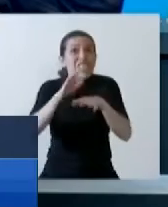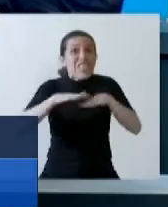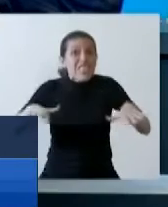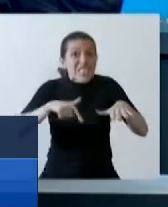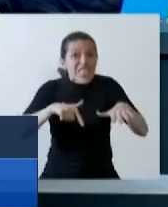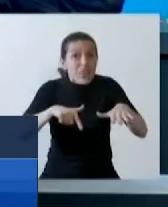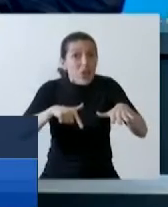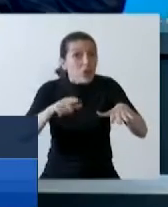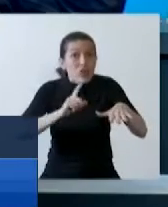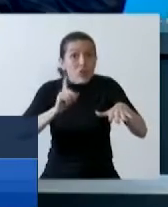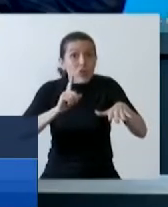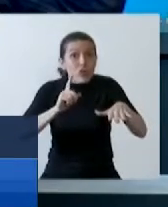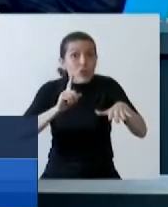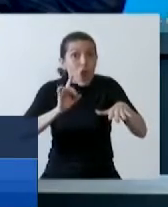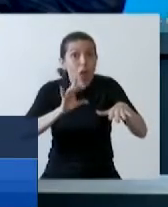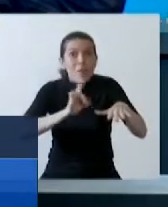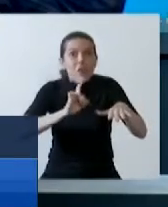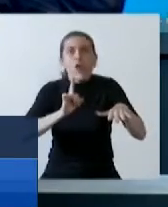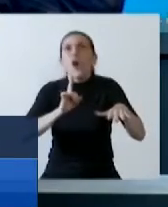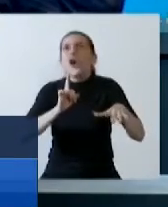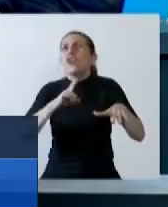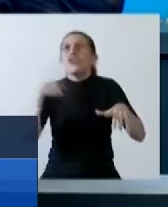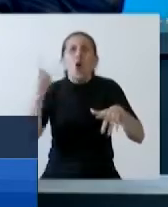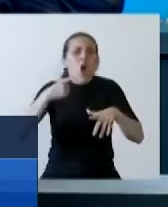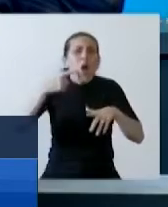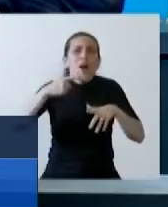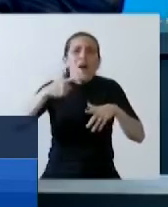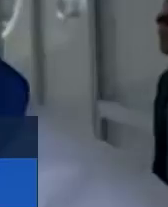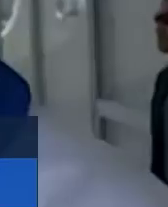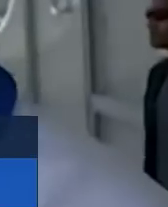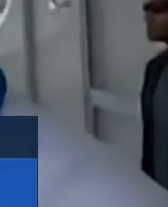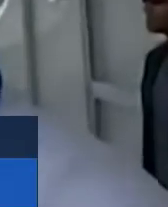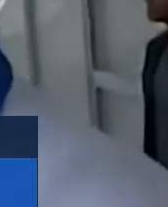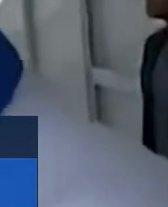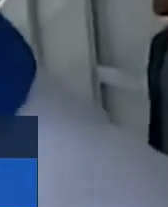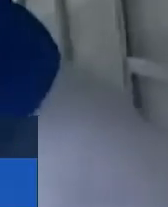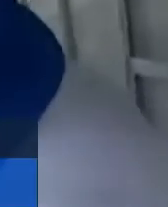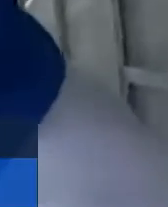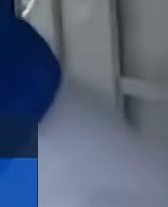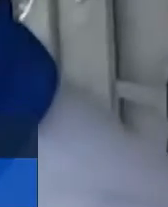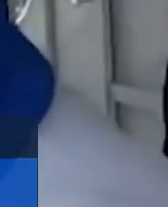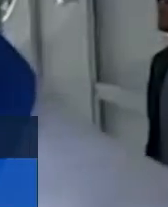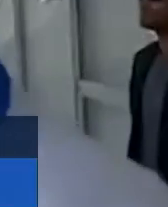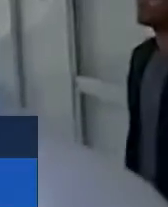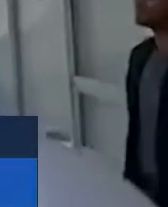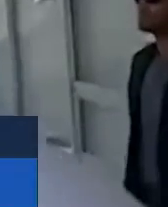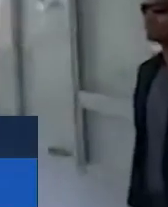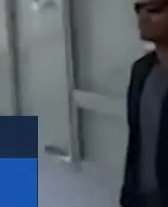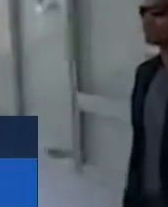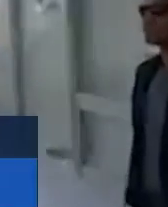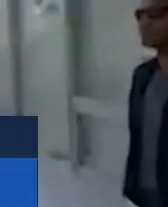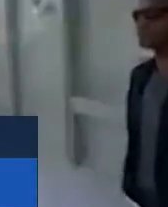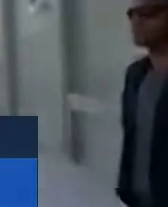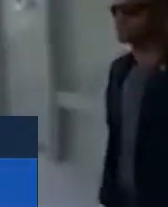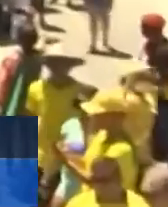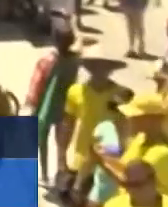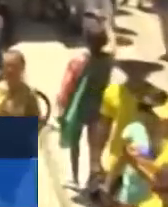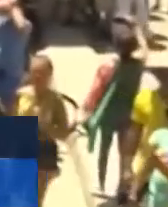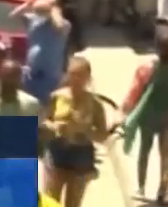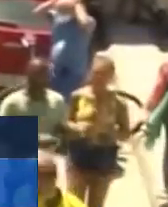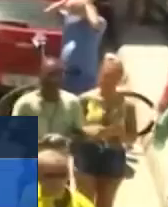8 de los 35 países de América Latina declararon estado de emergencia para combatir la propagación del virus, pero los gobiernos de Brasil y